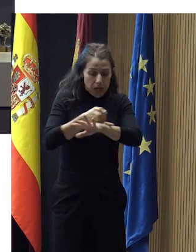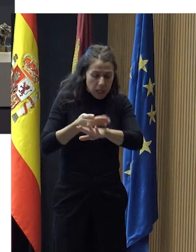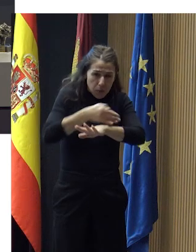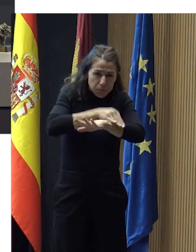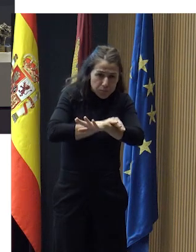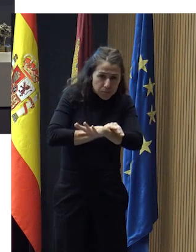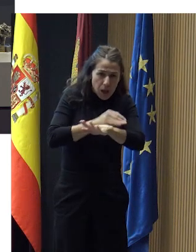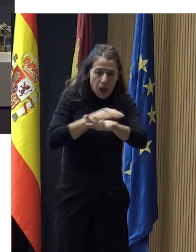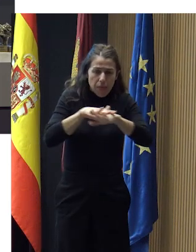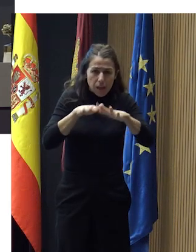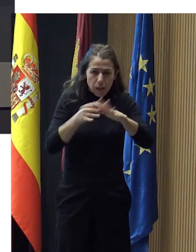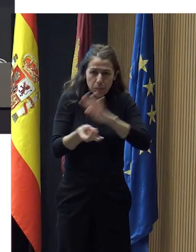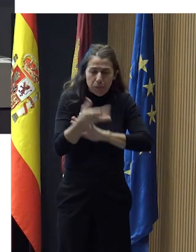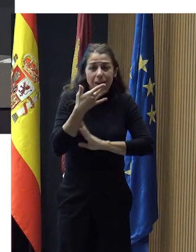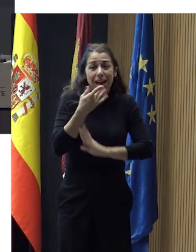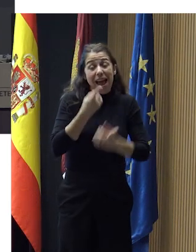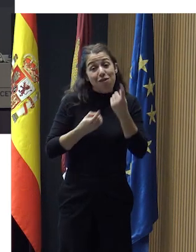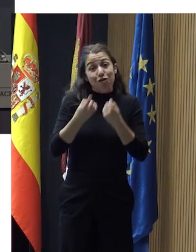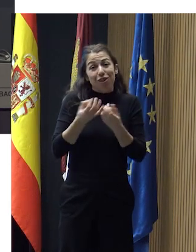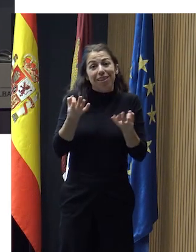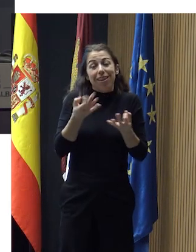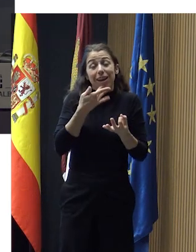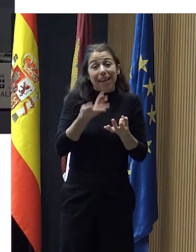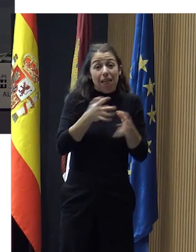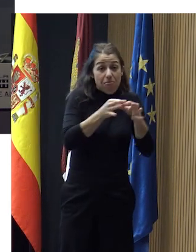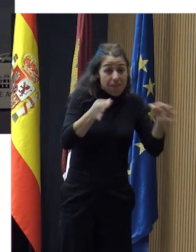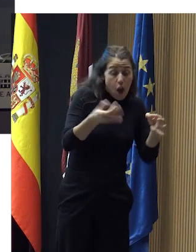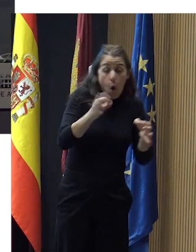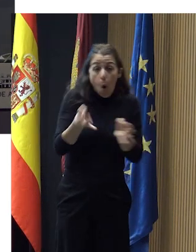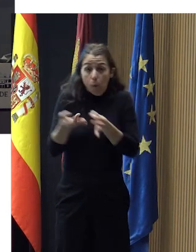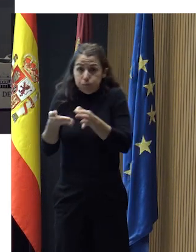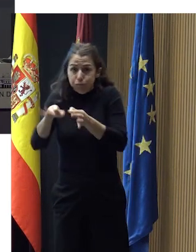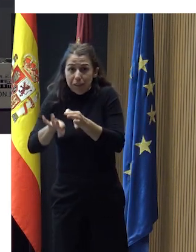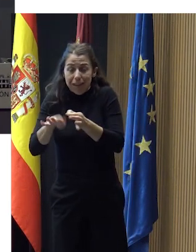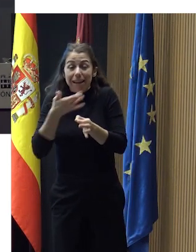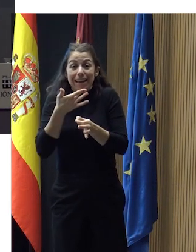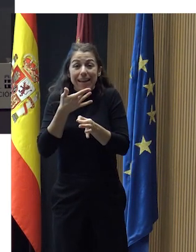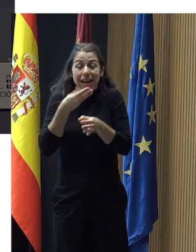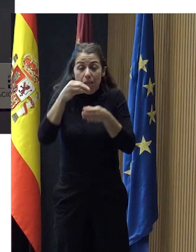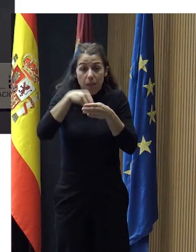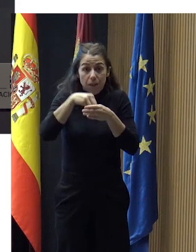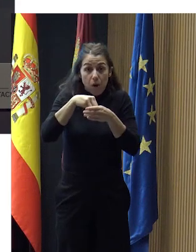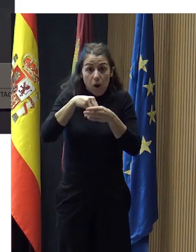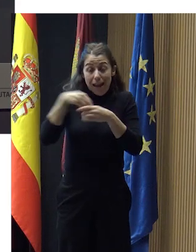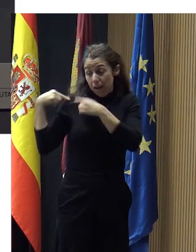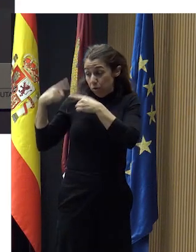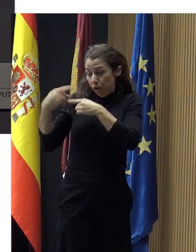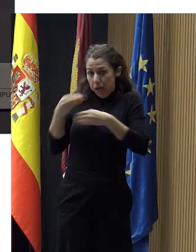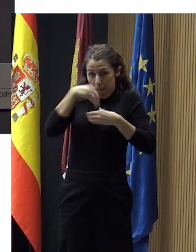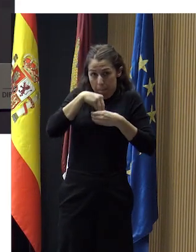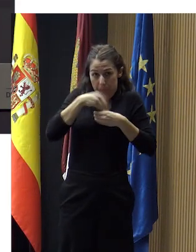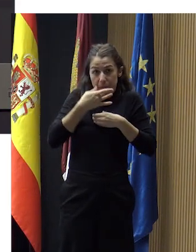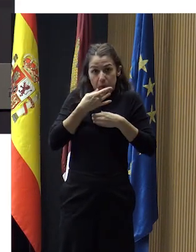¿vale? La información que le dice cuándo tienen que dividirse y cuándo tienen que morir está contenida en nuestro material genético, en